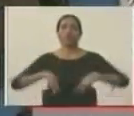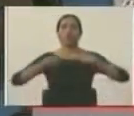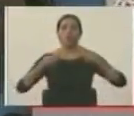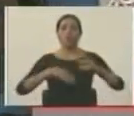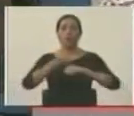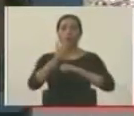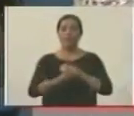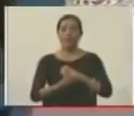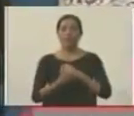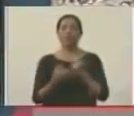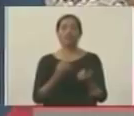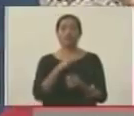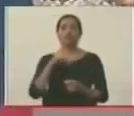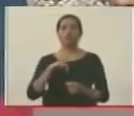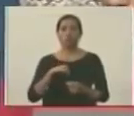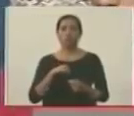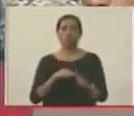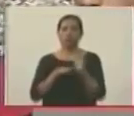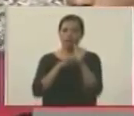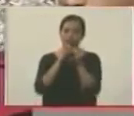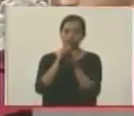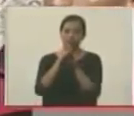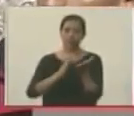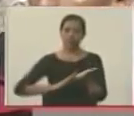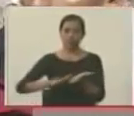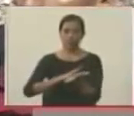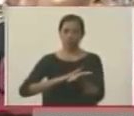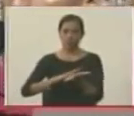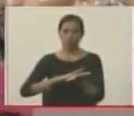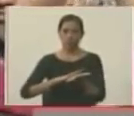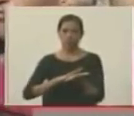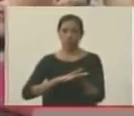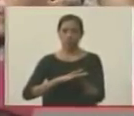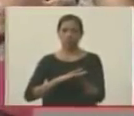y nosotros avanzar en la recuperación